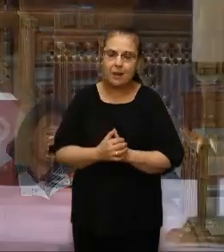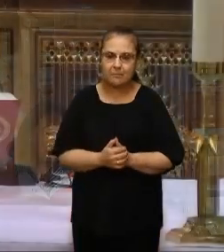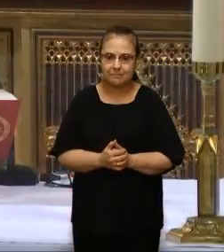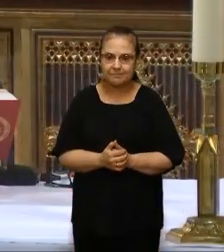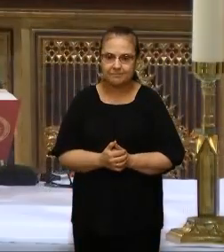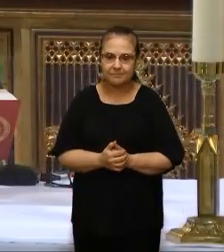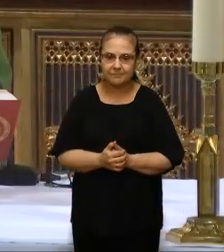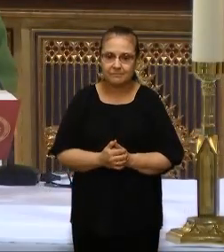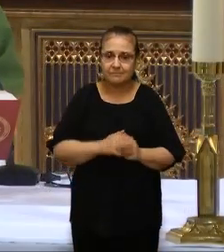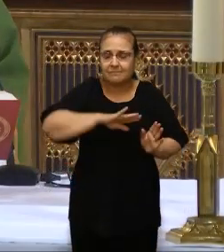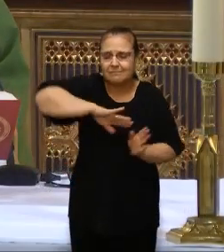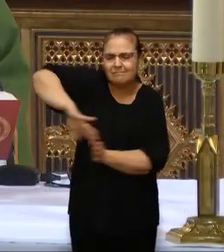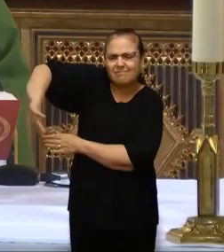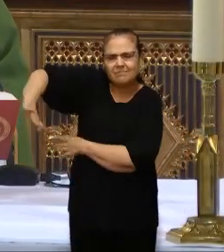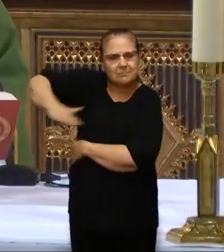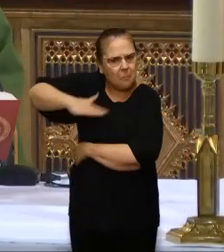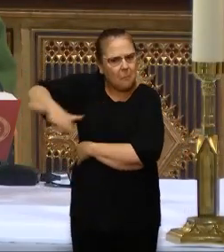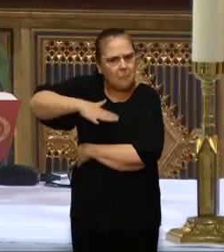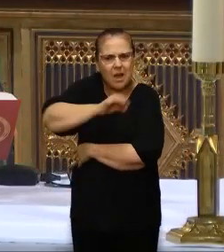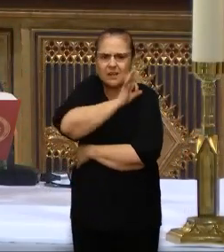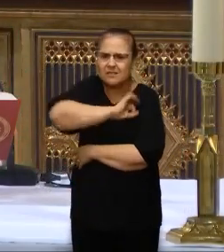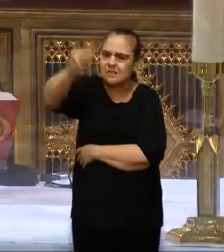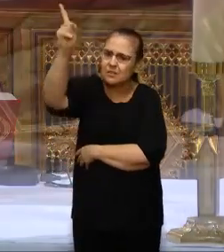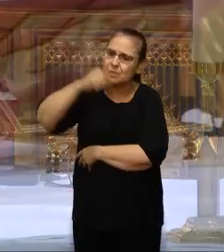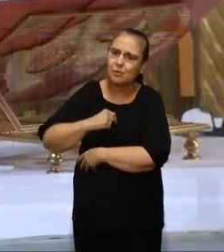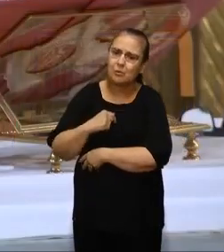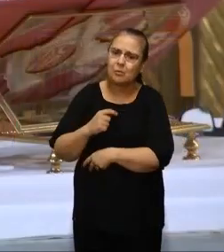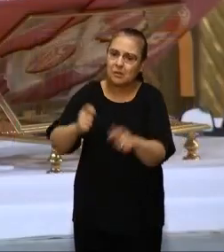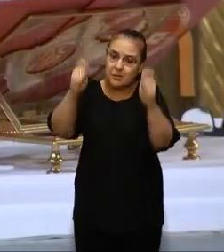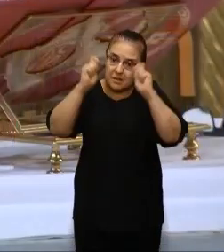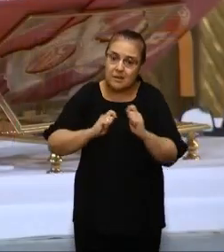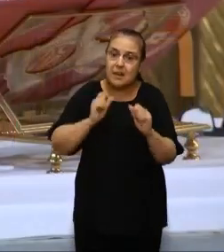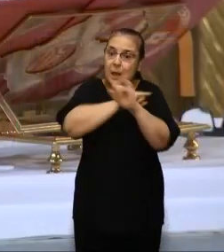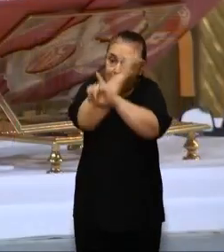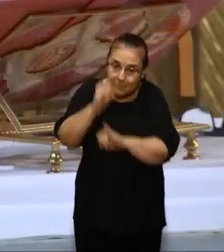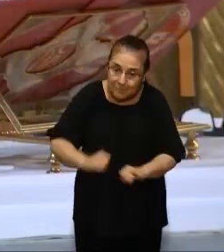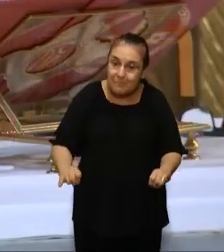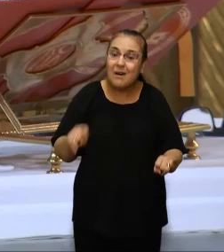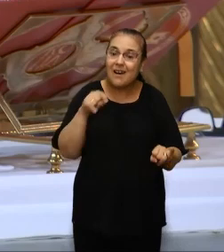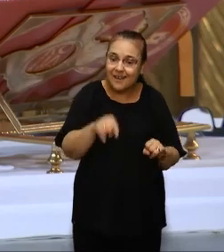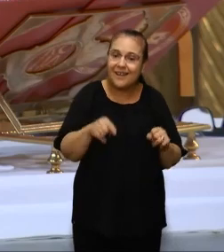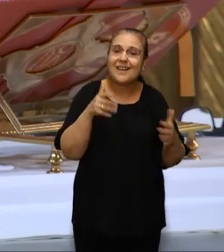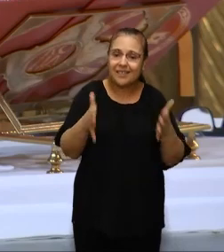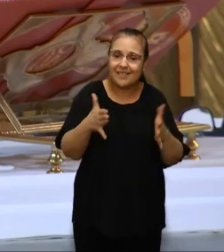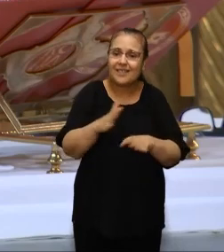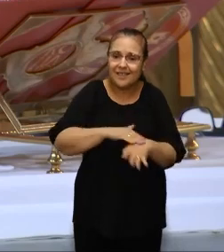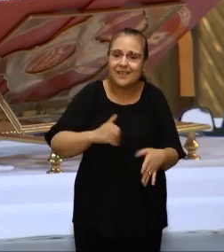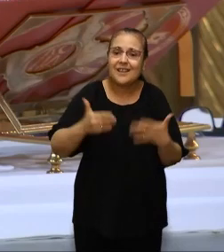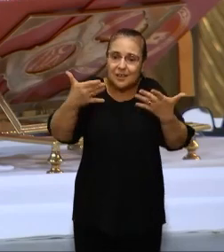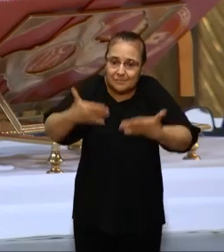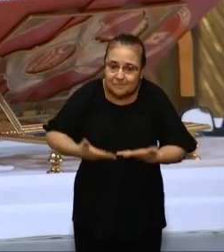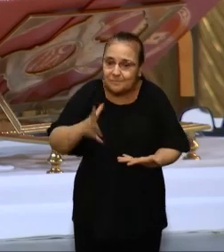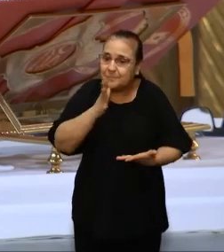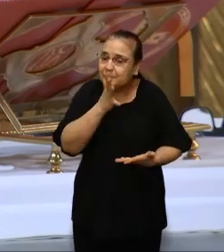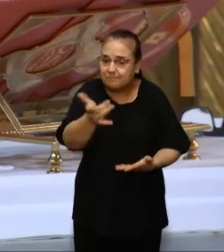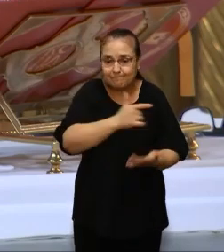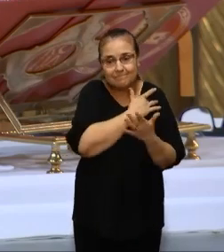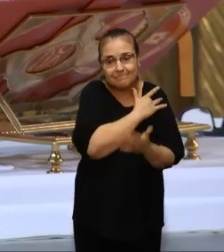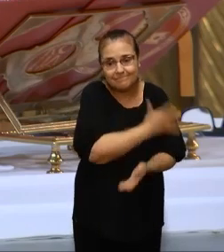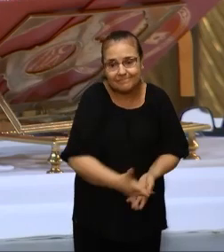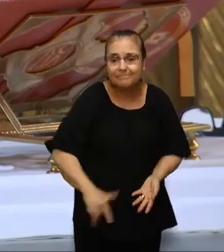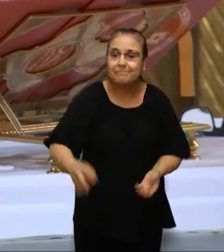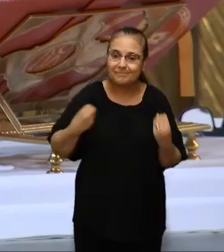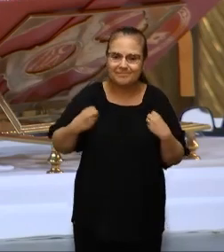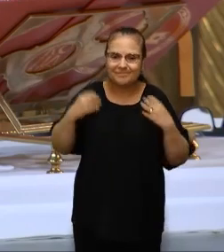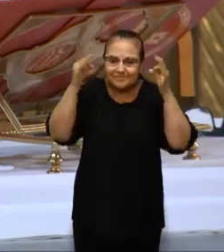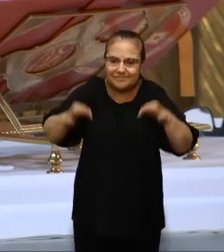mal. Líbranos de todos los males, Señor, y concédenos la paz en nuestros días, para que, ayudados por tu